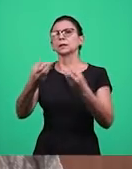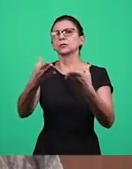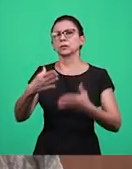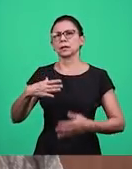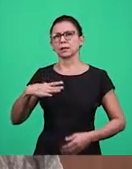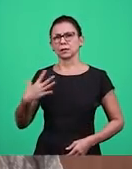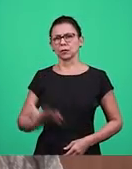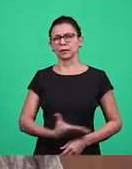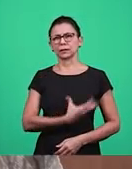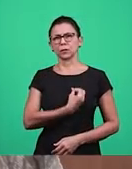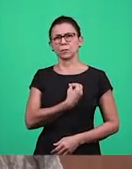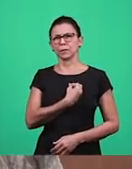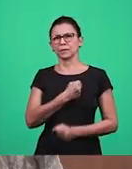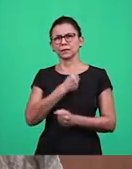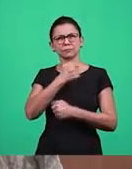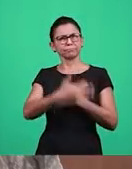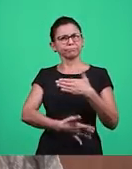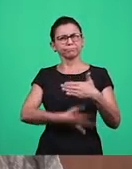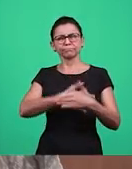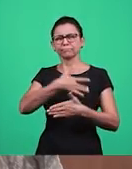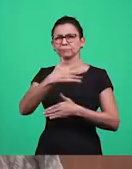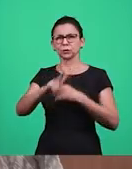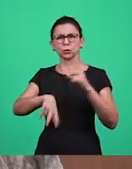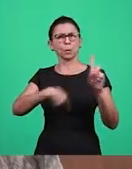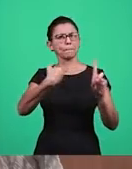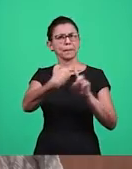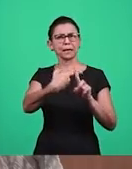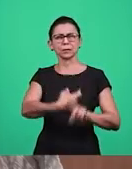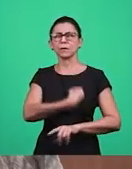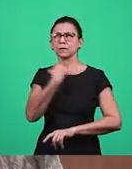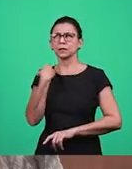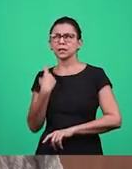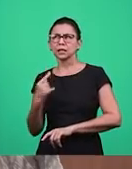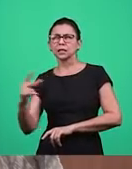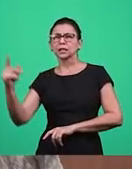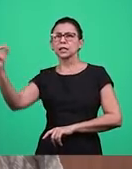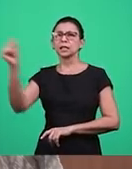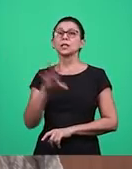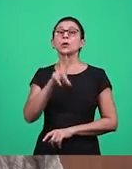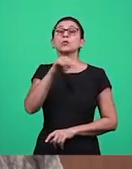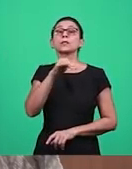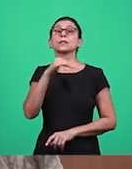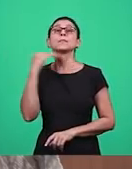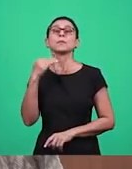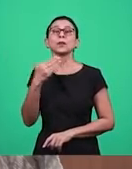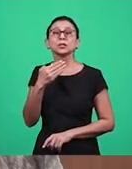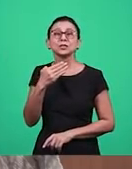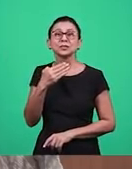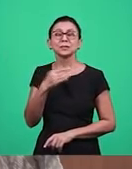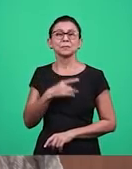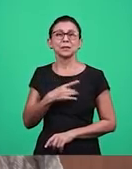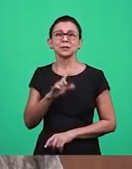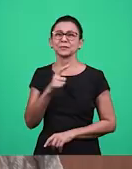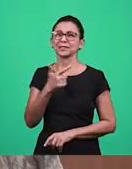abundancia. Vida para traerte paz, para sacarte de en medio de la muerte, del juicio y traerte